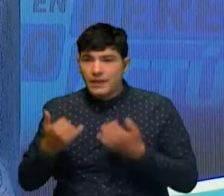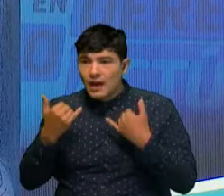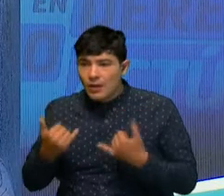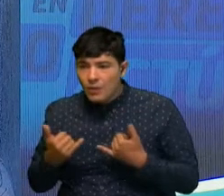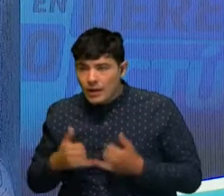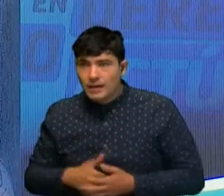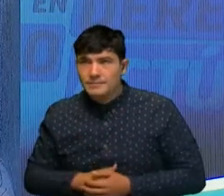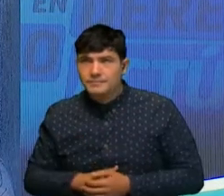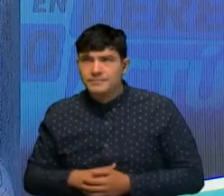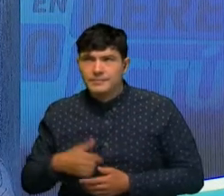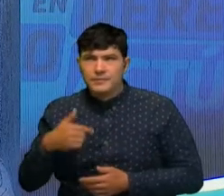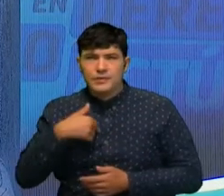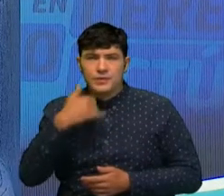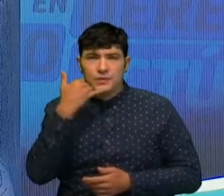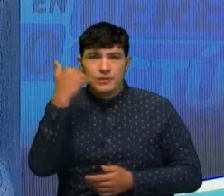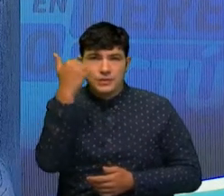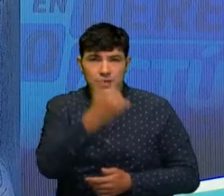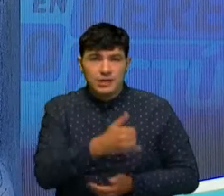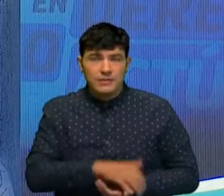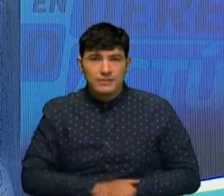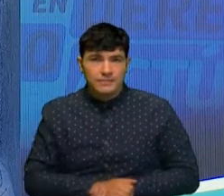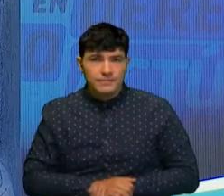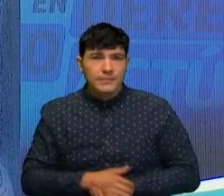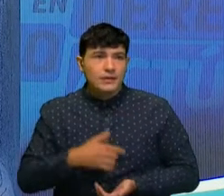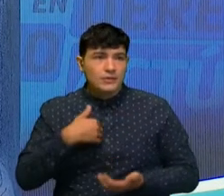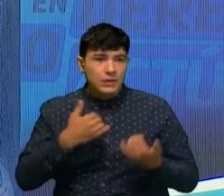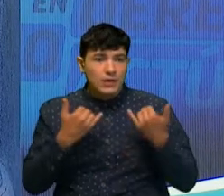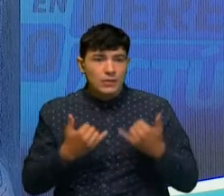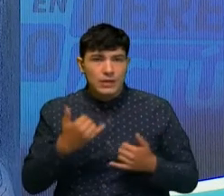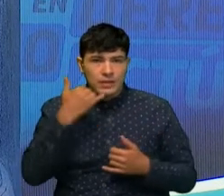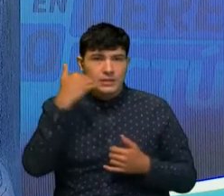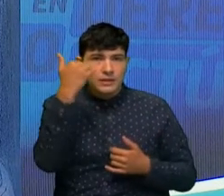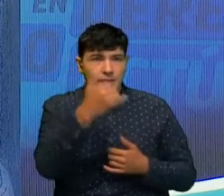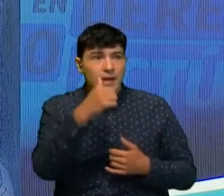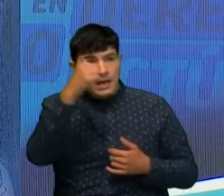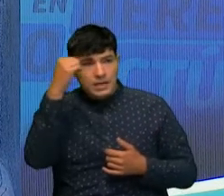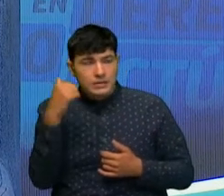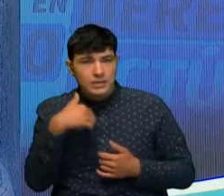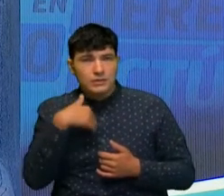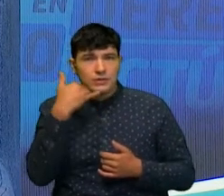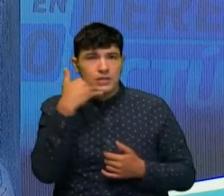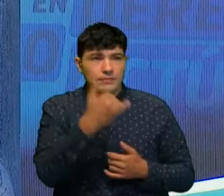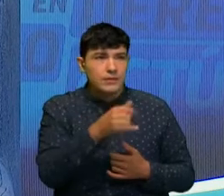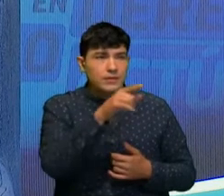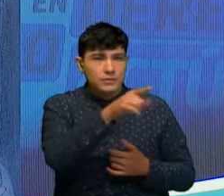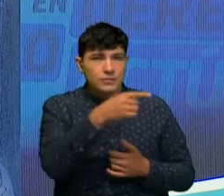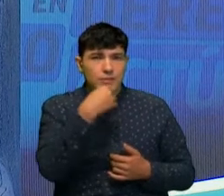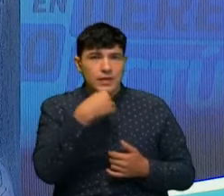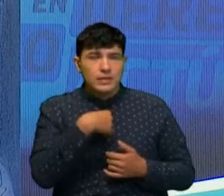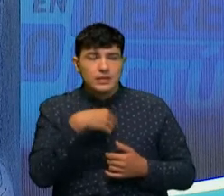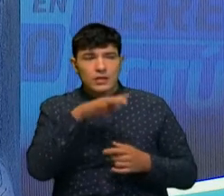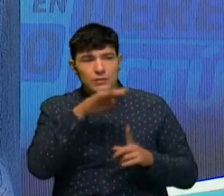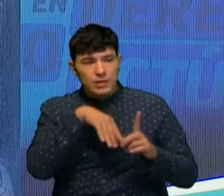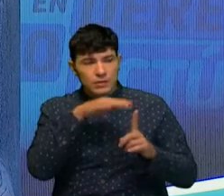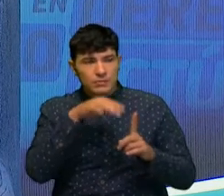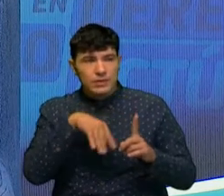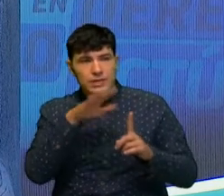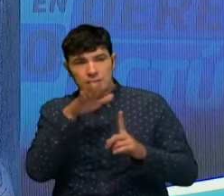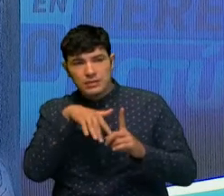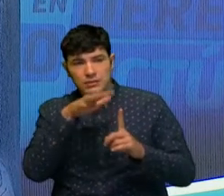Actualmente llamé precisamente ayer y que eso se demora 4 meses a 5 meses la